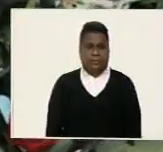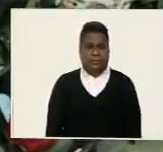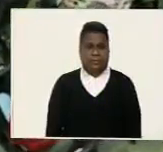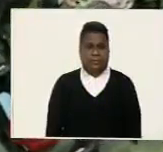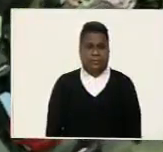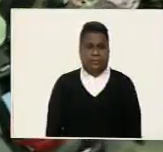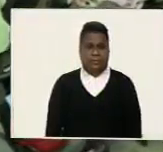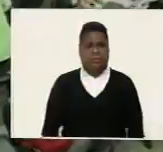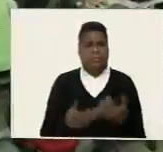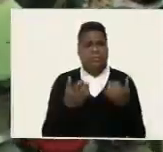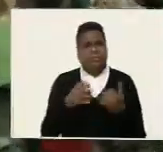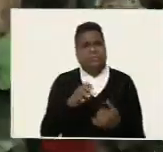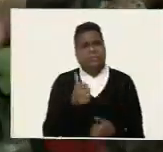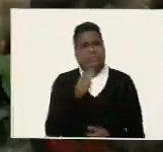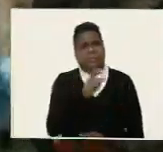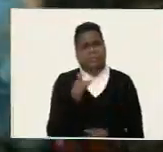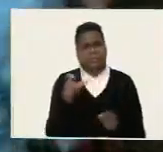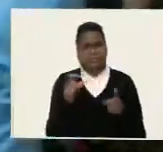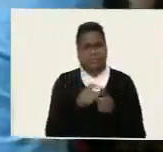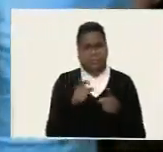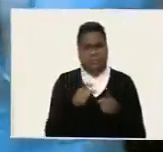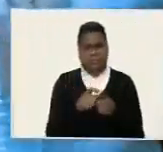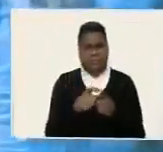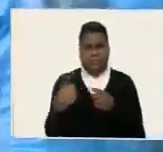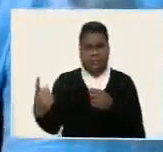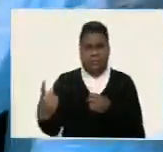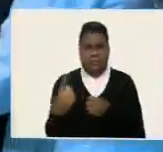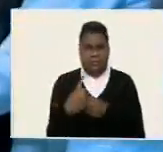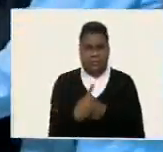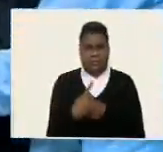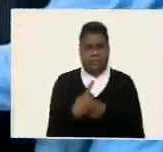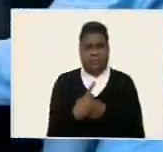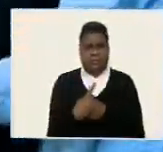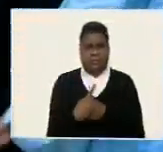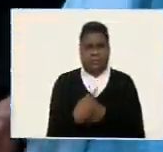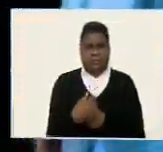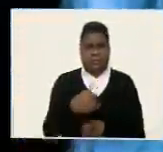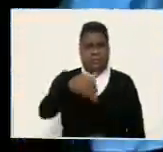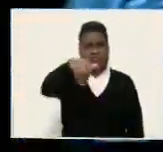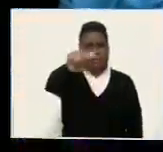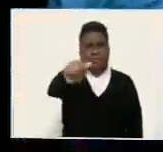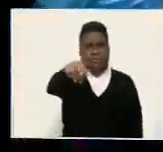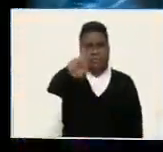Tiene la palabra el diputado Argenis Aldazoro.